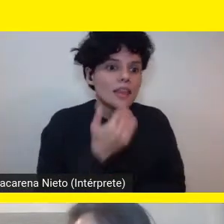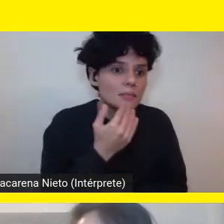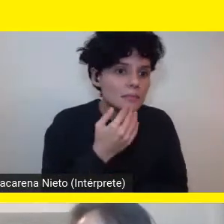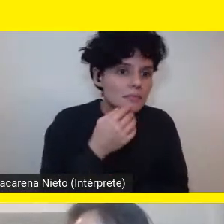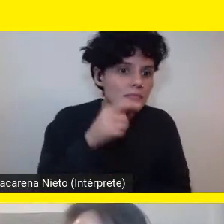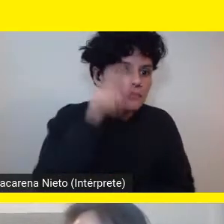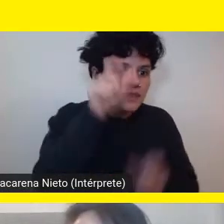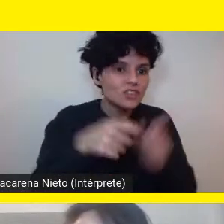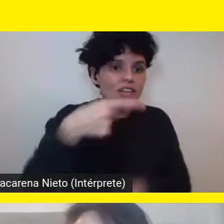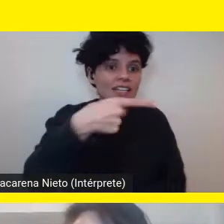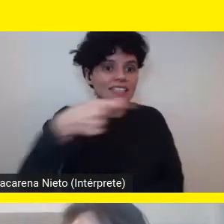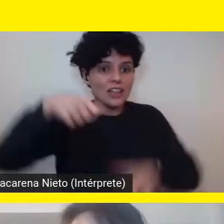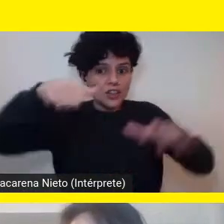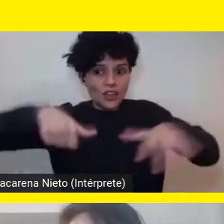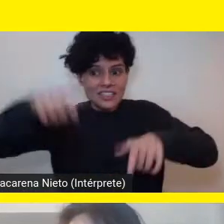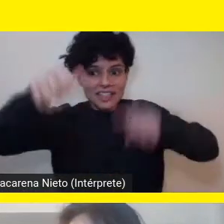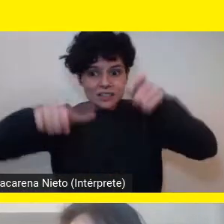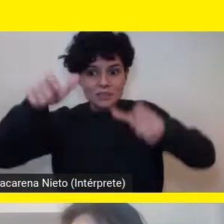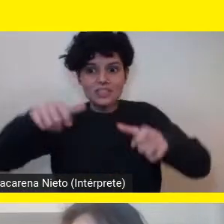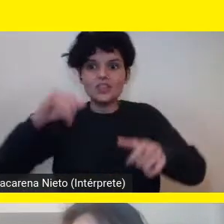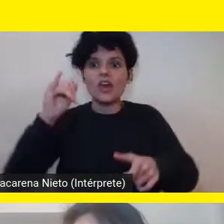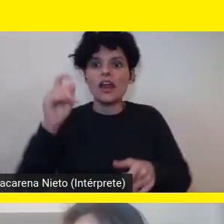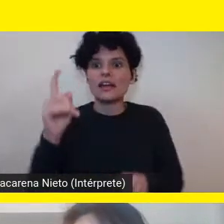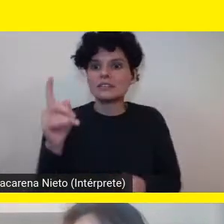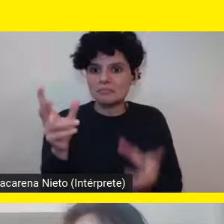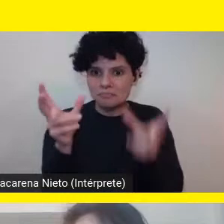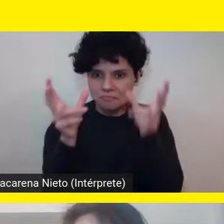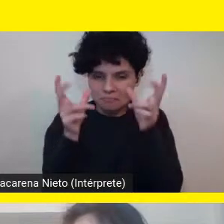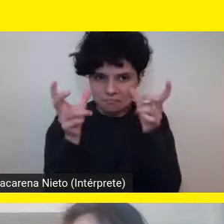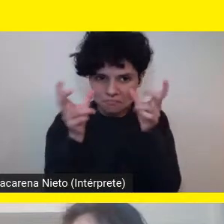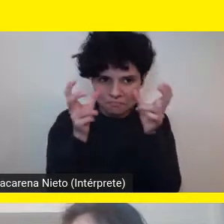116 personas que nos estuvieron escuchando.